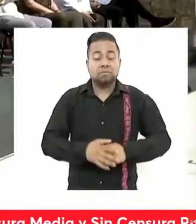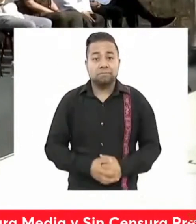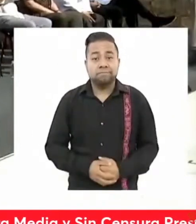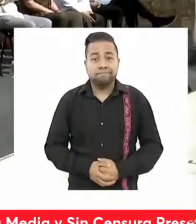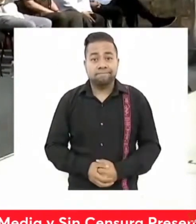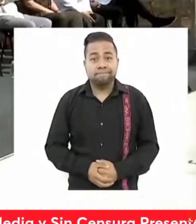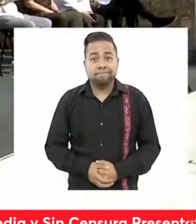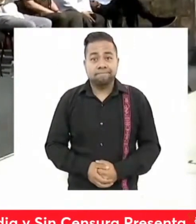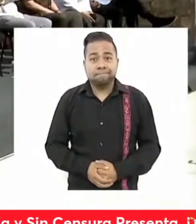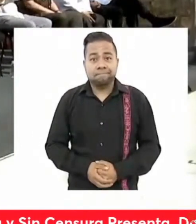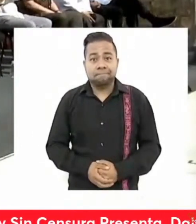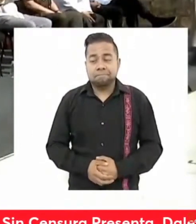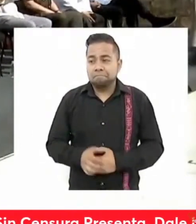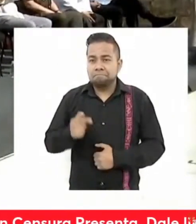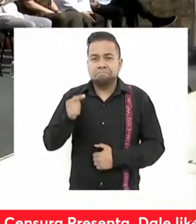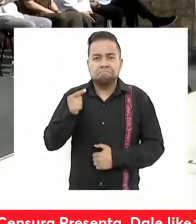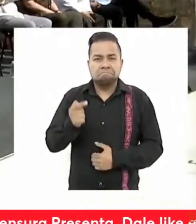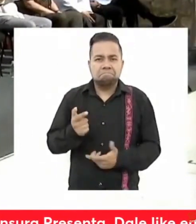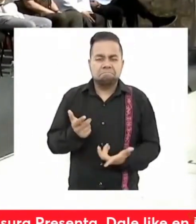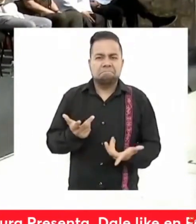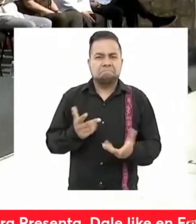y buscaron